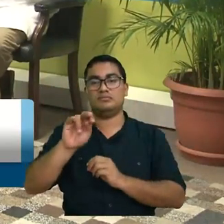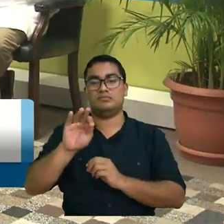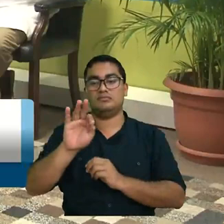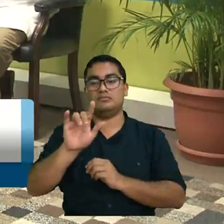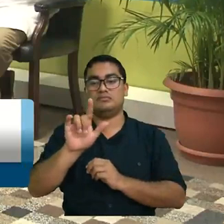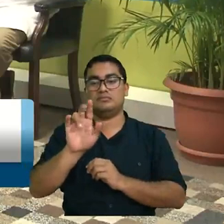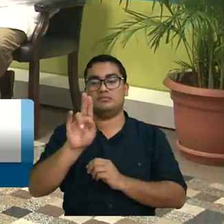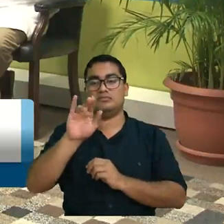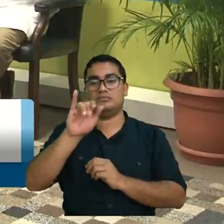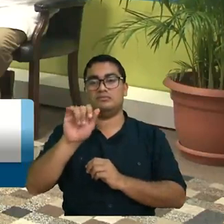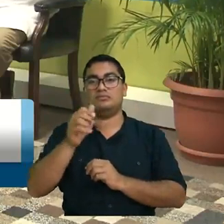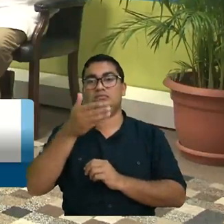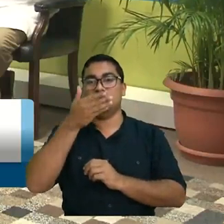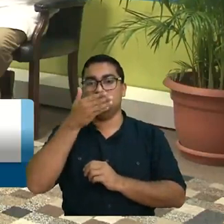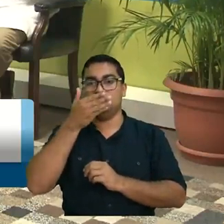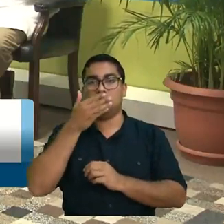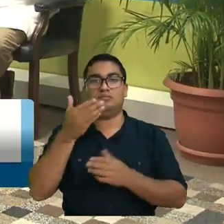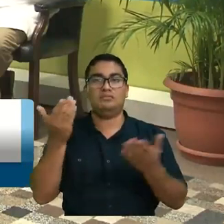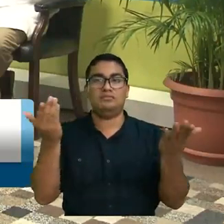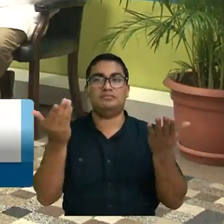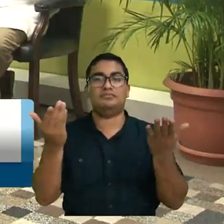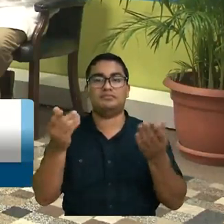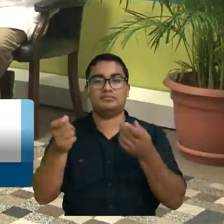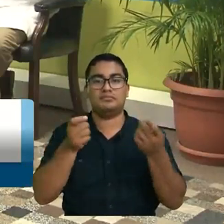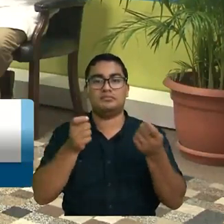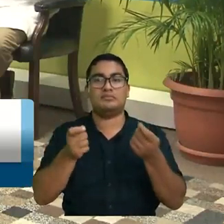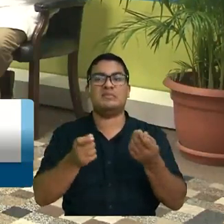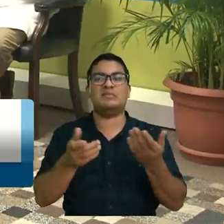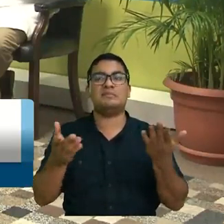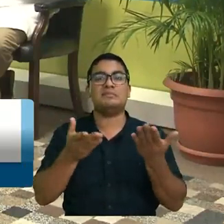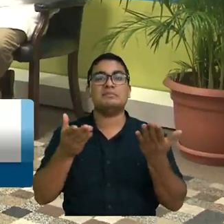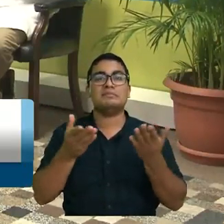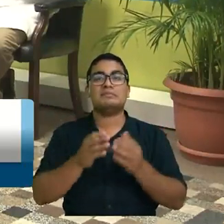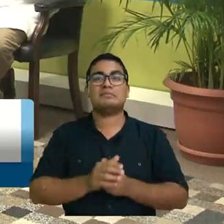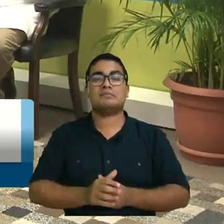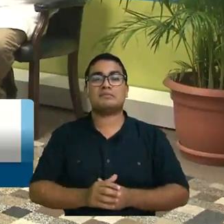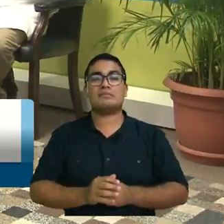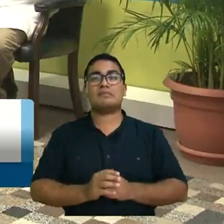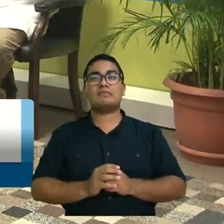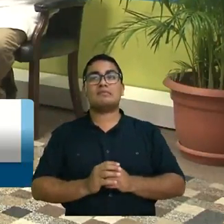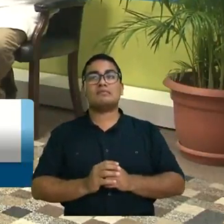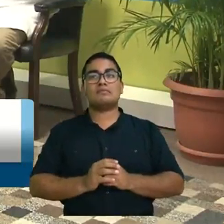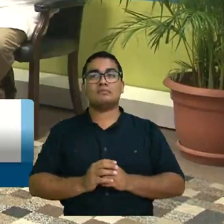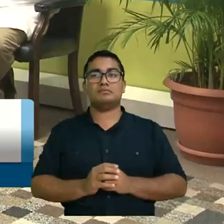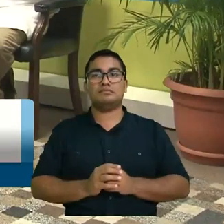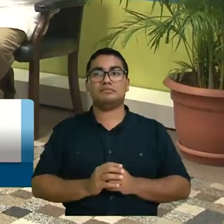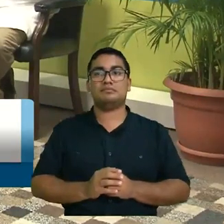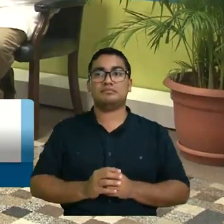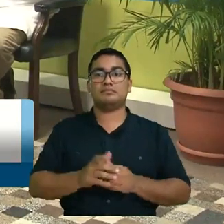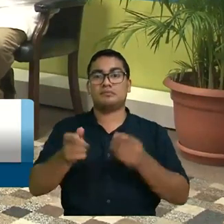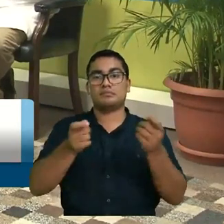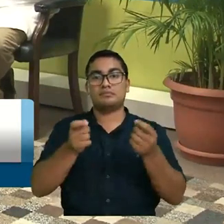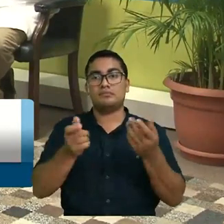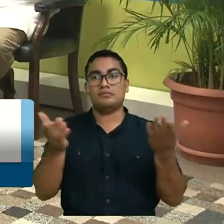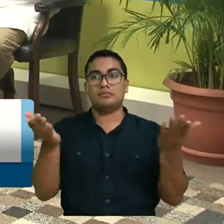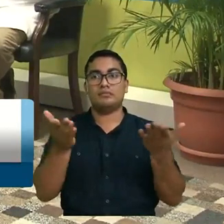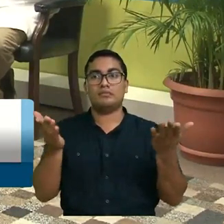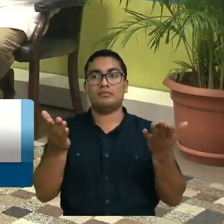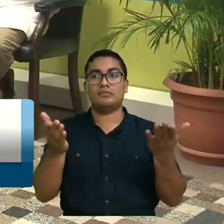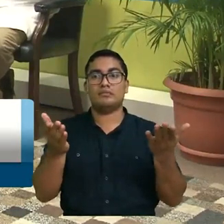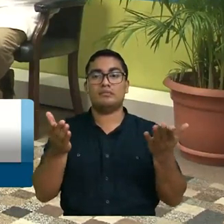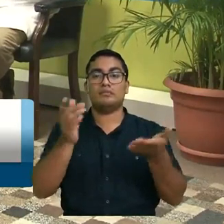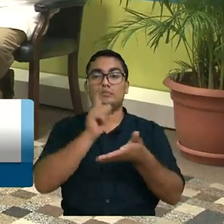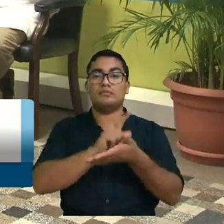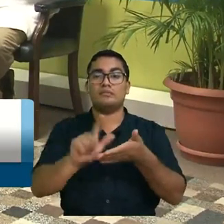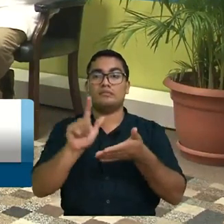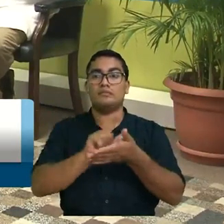dos enfermedades? Hemos vuelto a lo básico. Estas enfermedades se controlan con medidas de